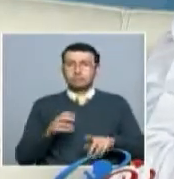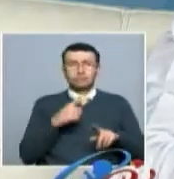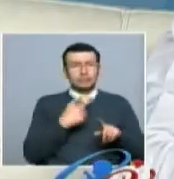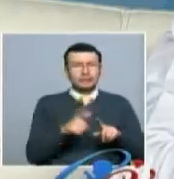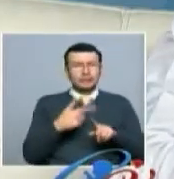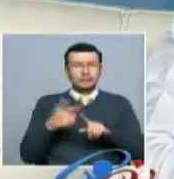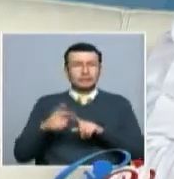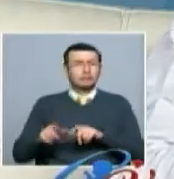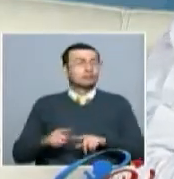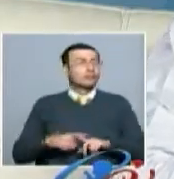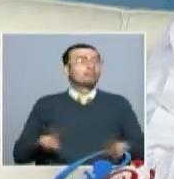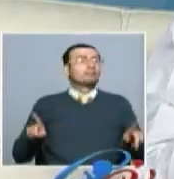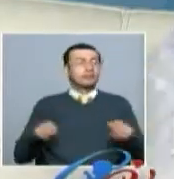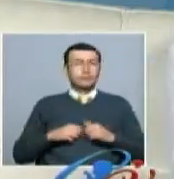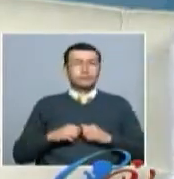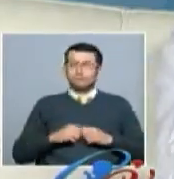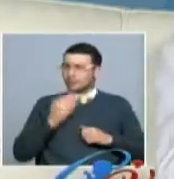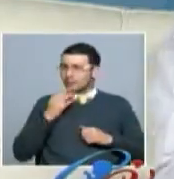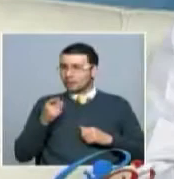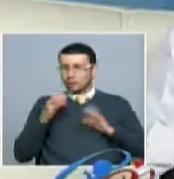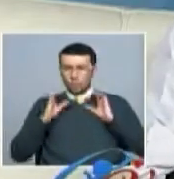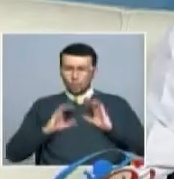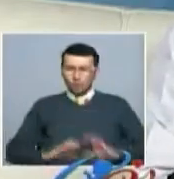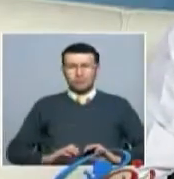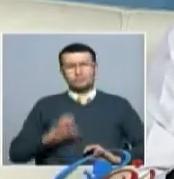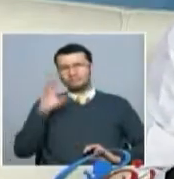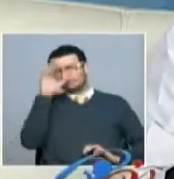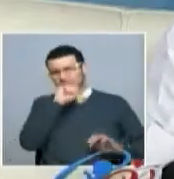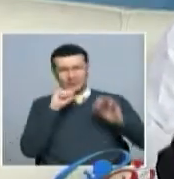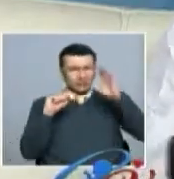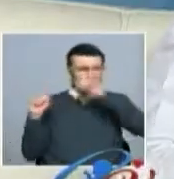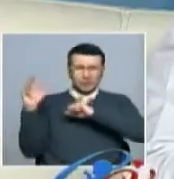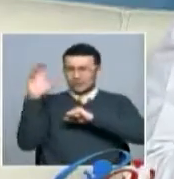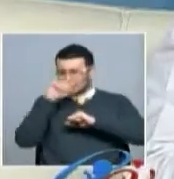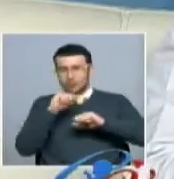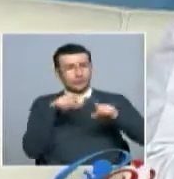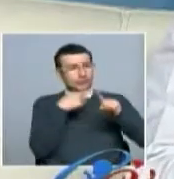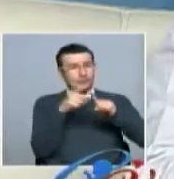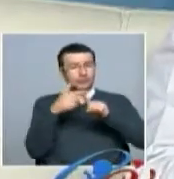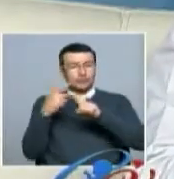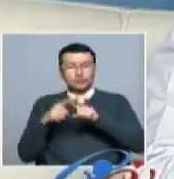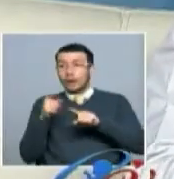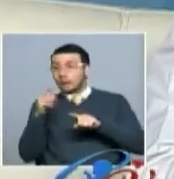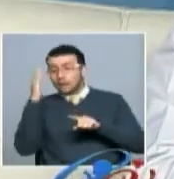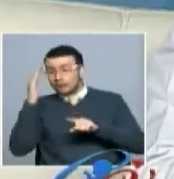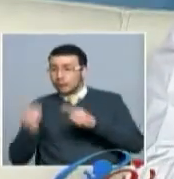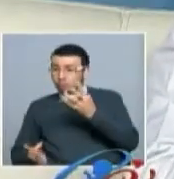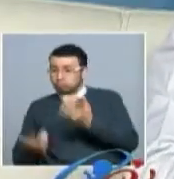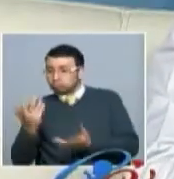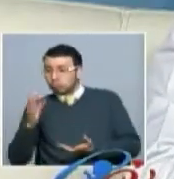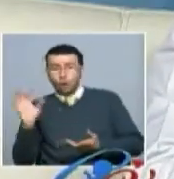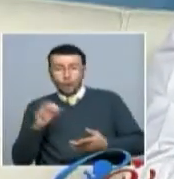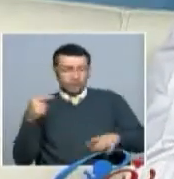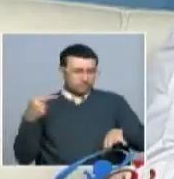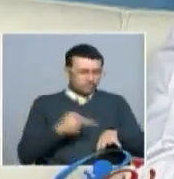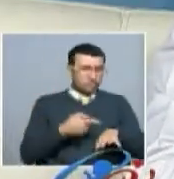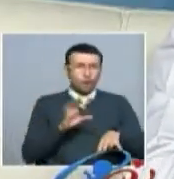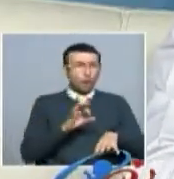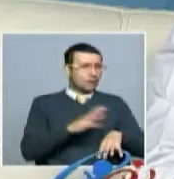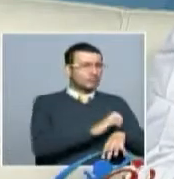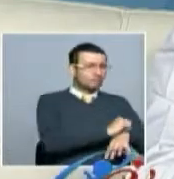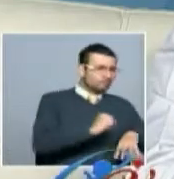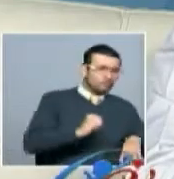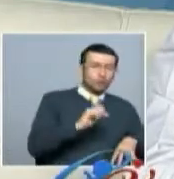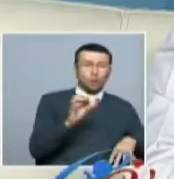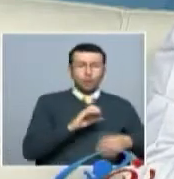distinto. Cómo el cuerpo es capaz de diferenciar cada cosa con los ojos cerrados, decir, me está quemando, o me está chuzando, o me está jalando,